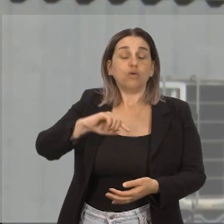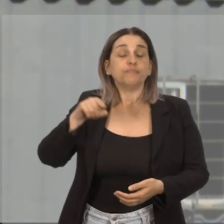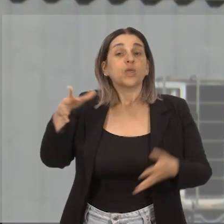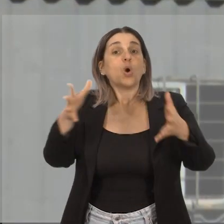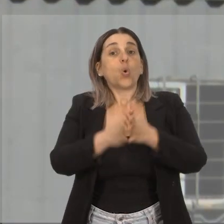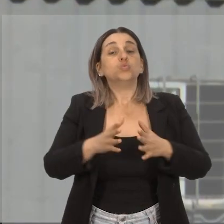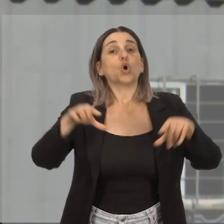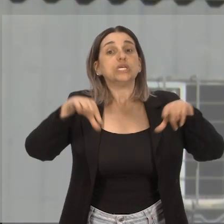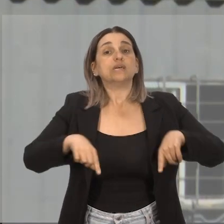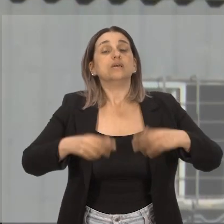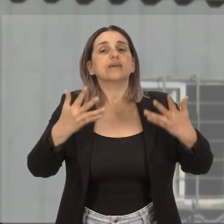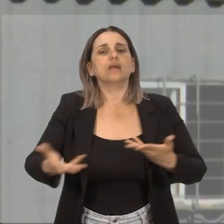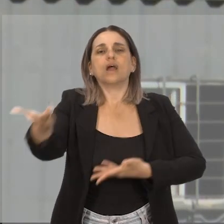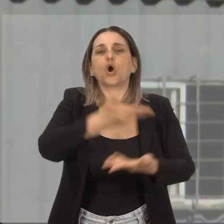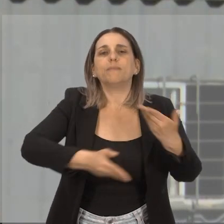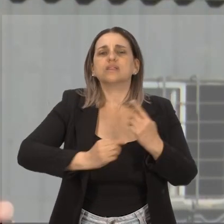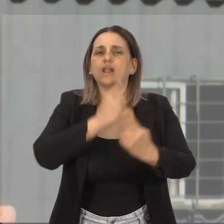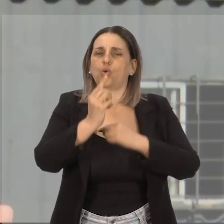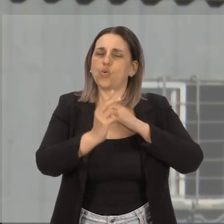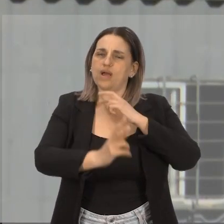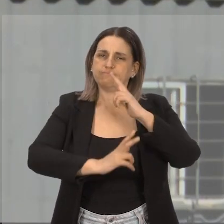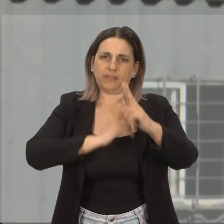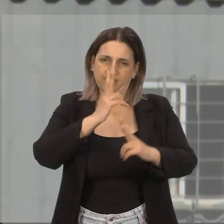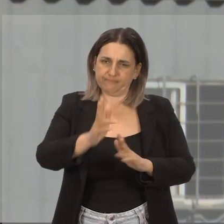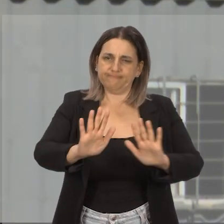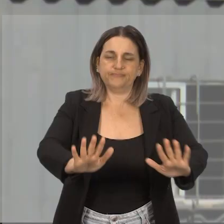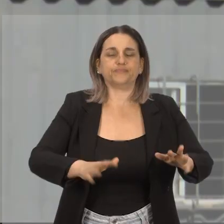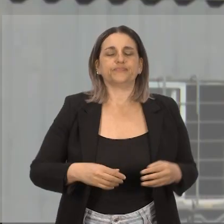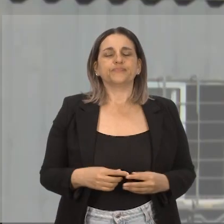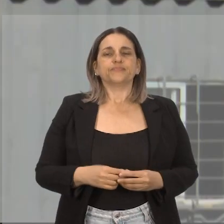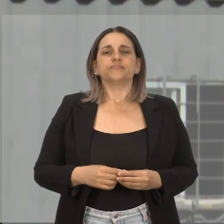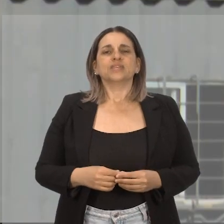Y Carlitos, quería compartir con ustedes algunas palabras